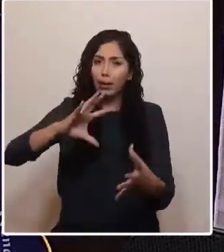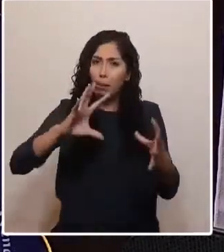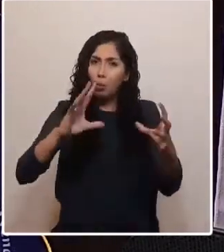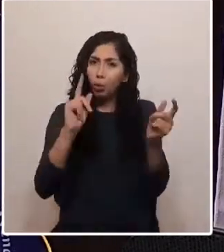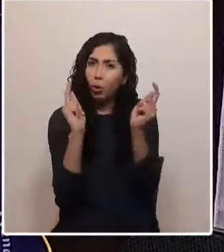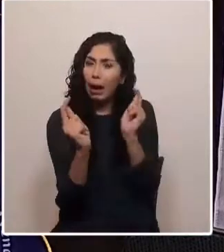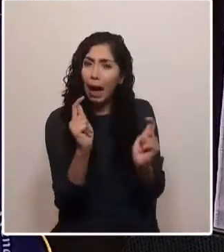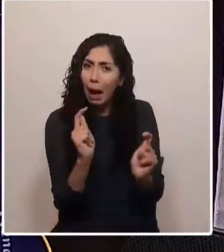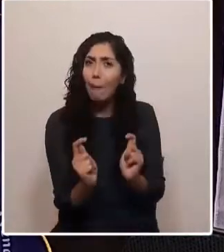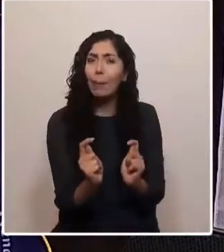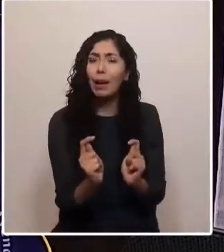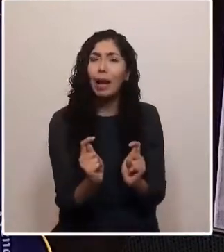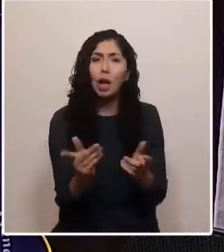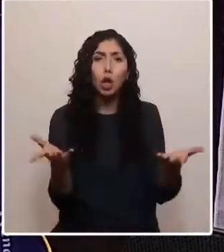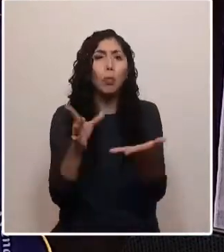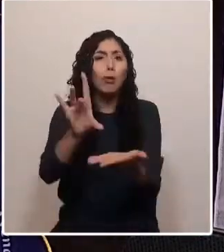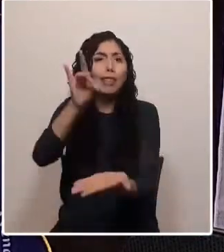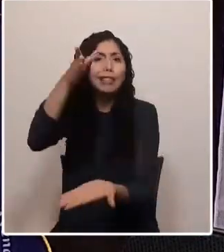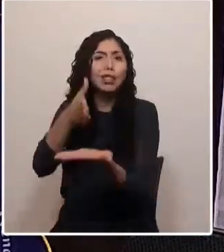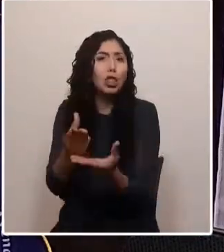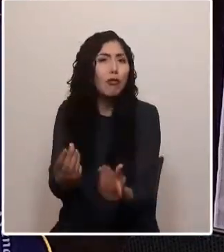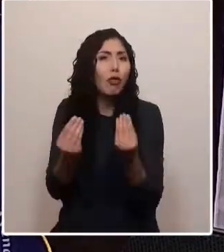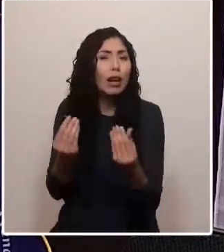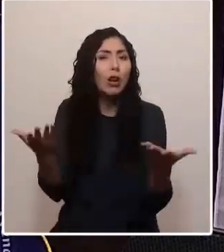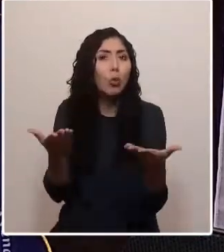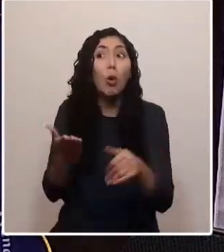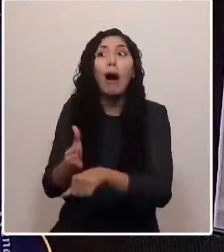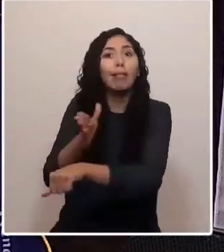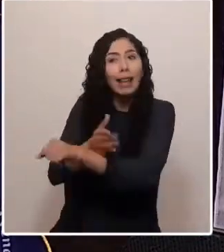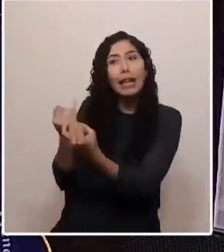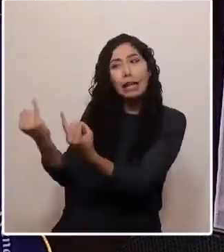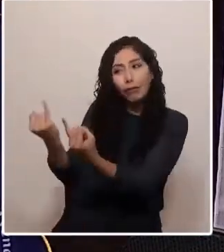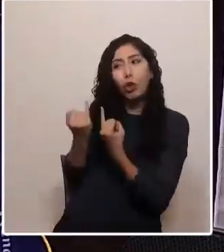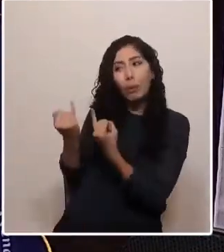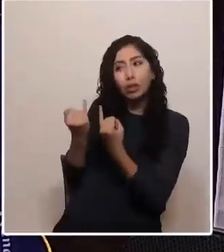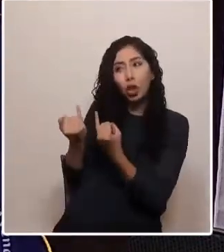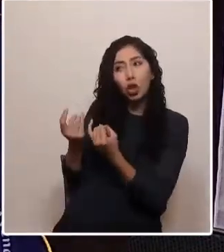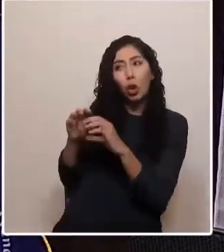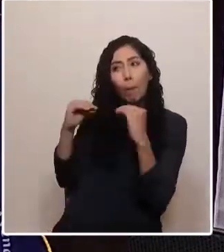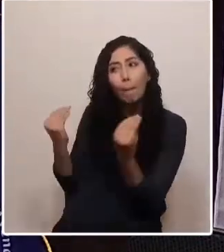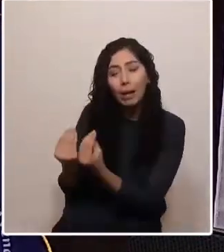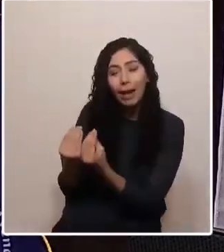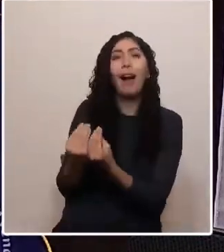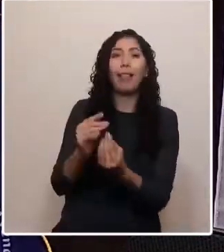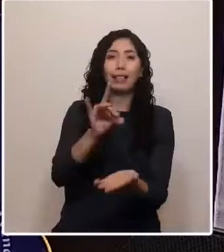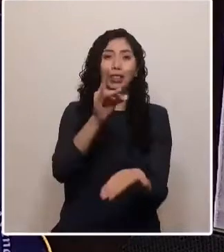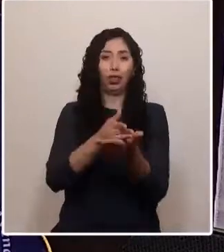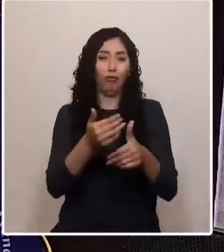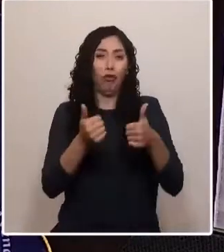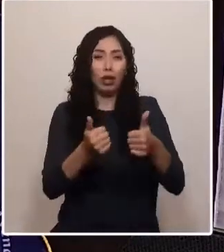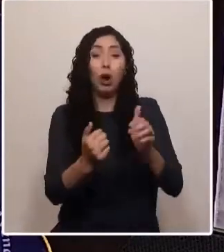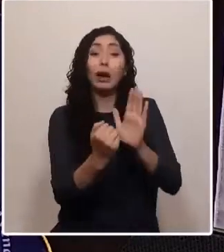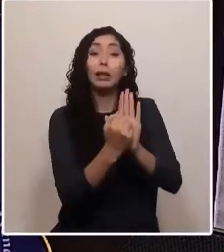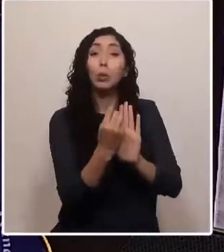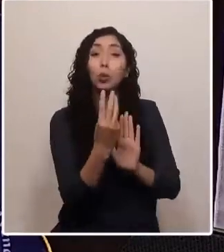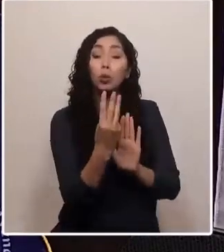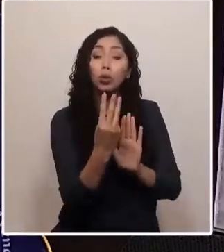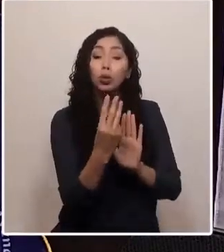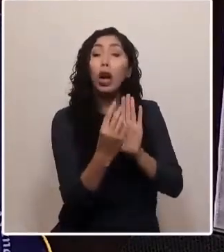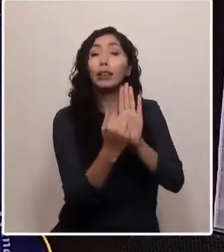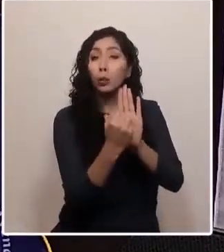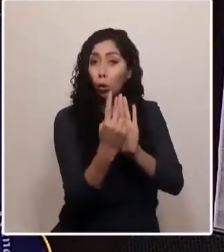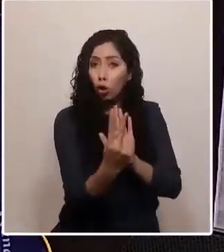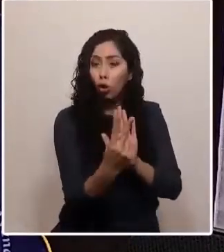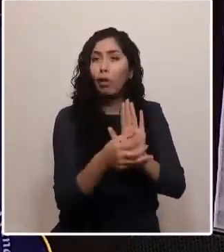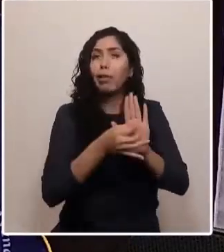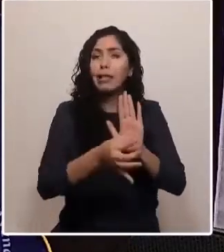¿Cómo tomamos buenas decisiones? Con información integral y amplia. Es por esto que el inciso 3 del artículo 2 se menciona que los avances científicos